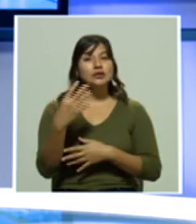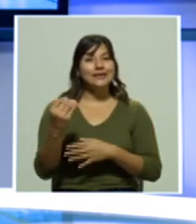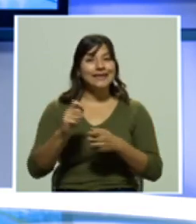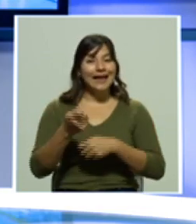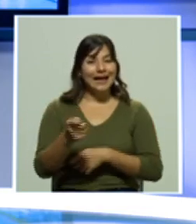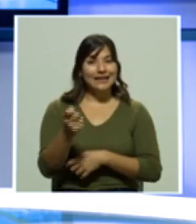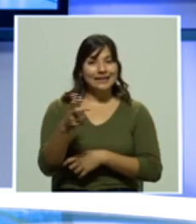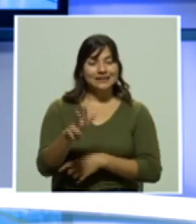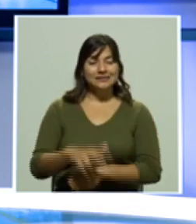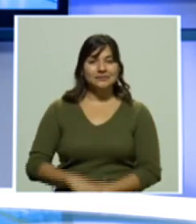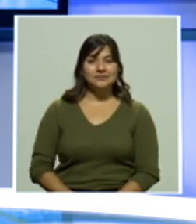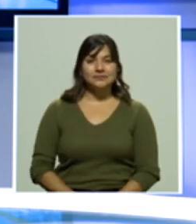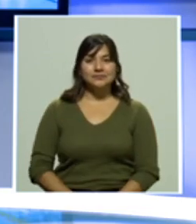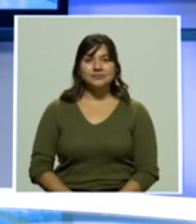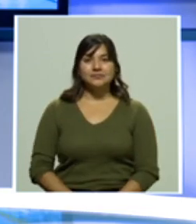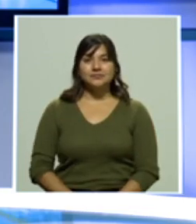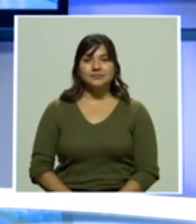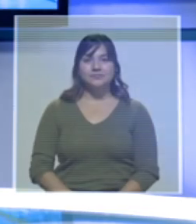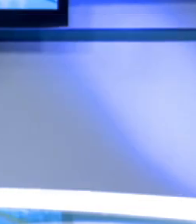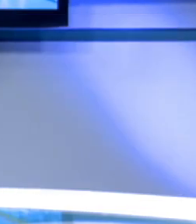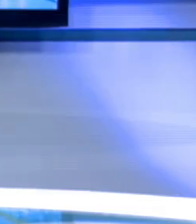Canal 13.